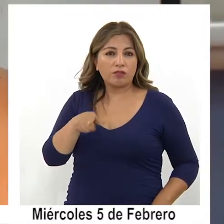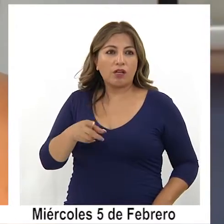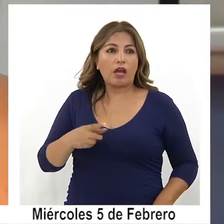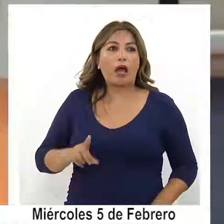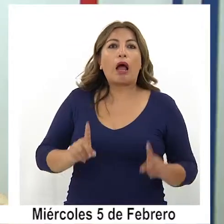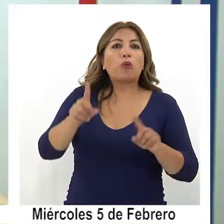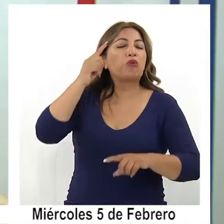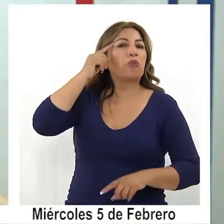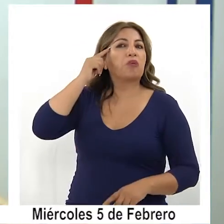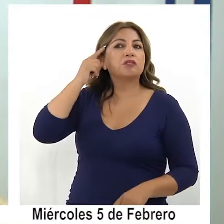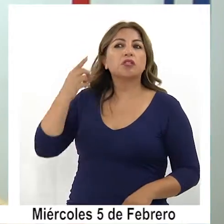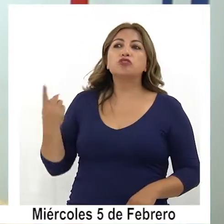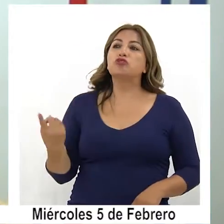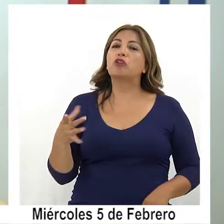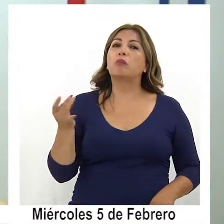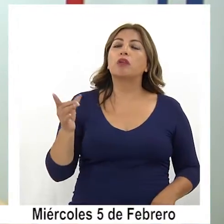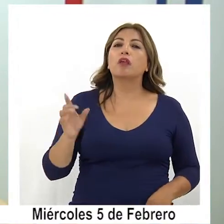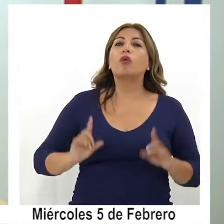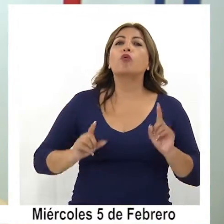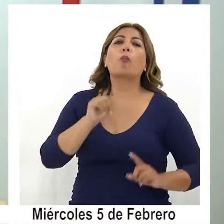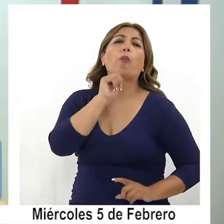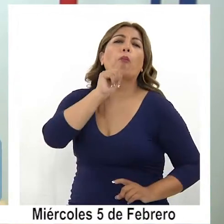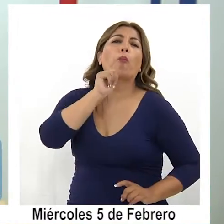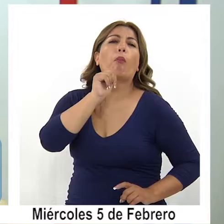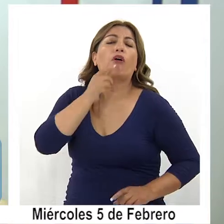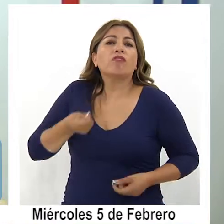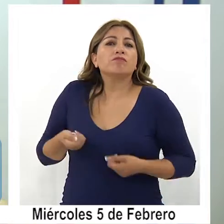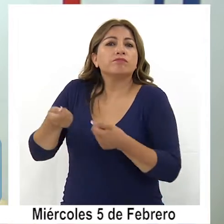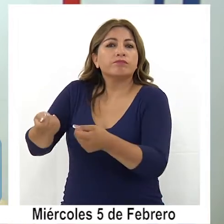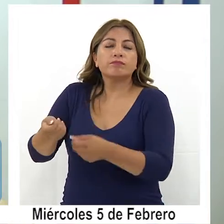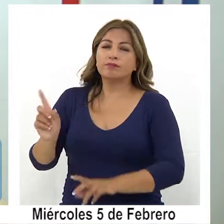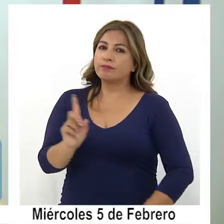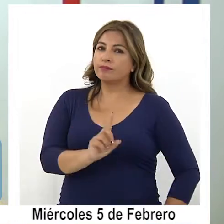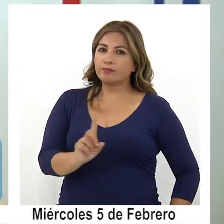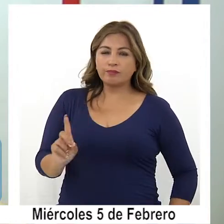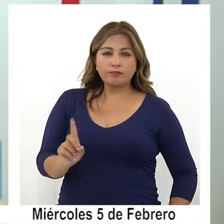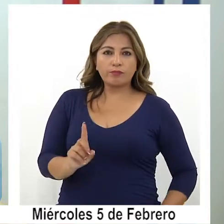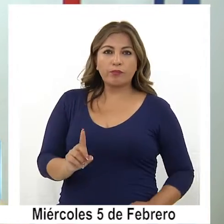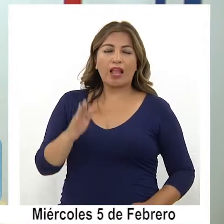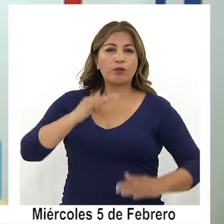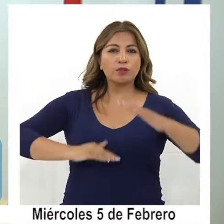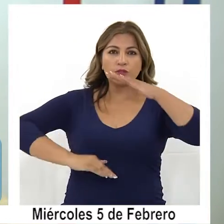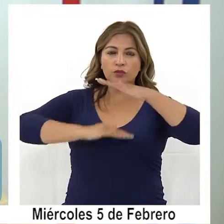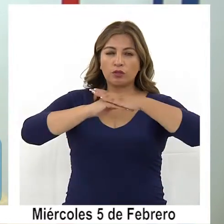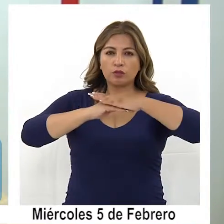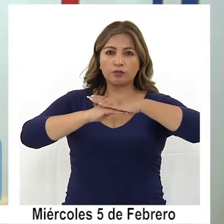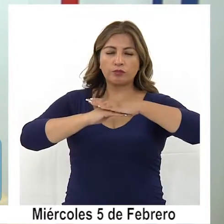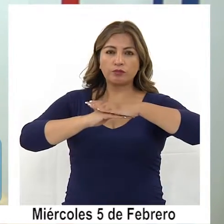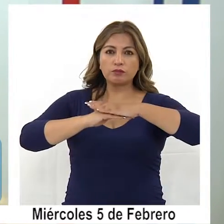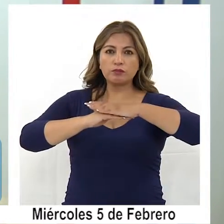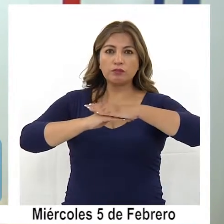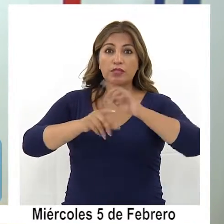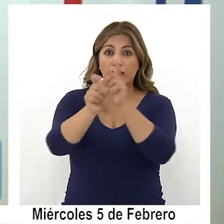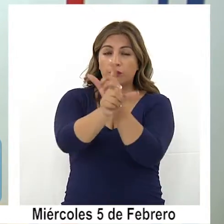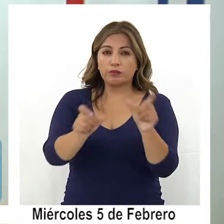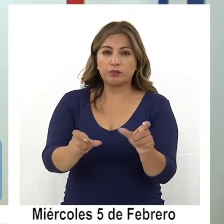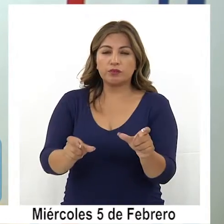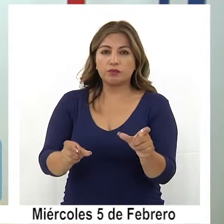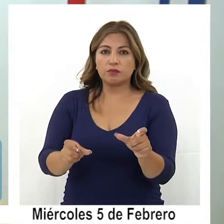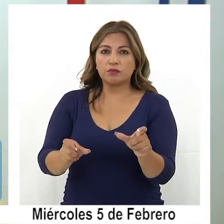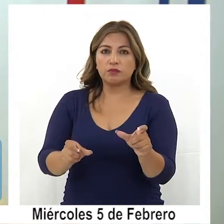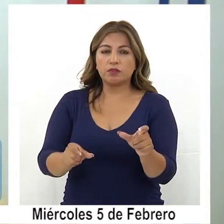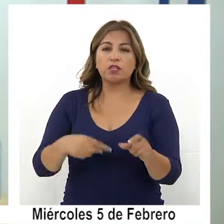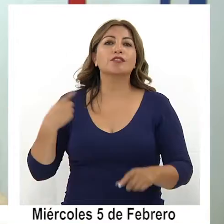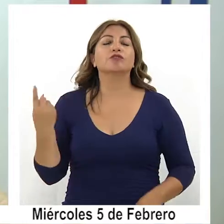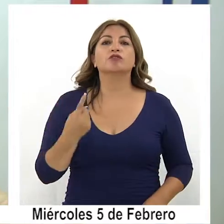piensa comúnmente la gente, es solo para aquellos más vulnerables, está con un tope de beneficiarios